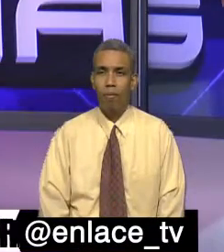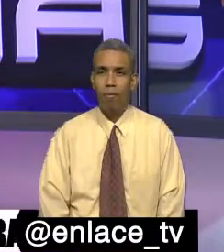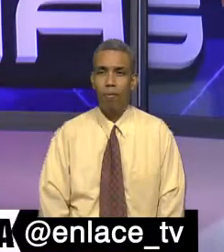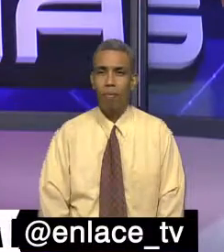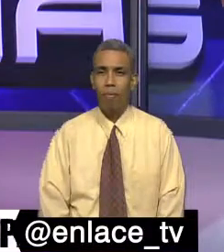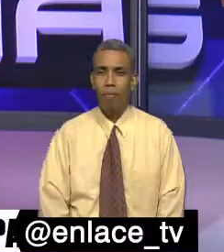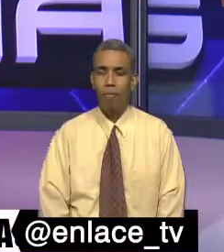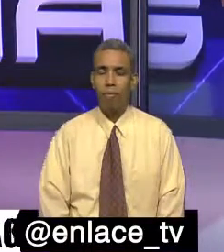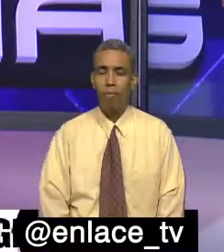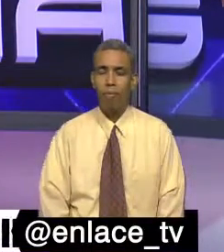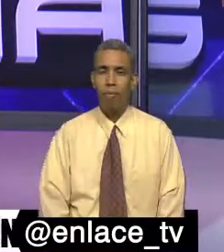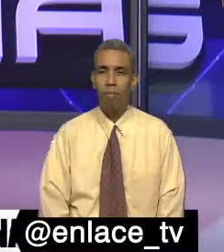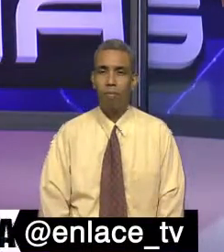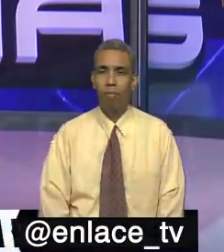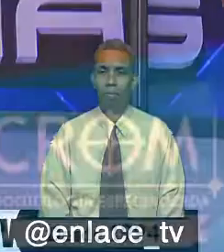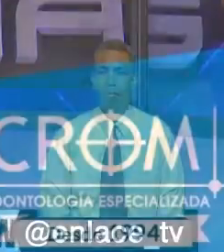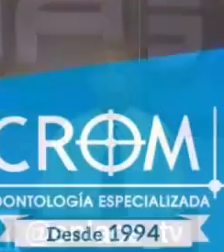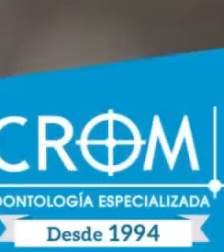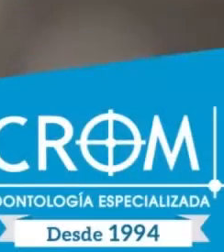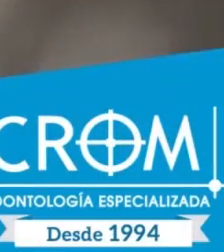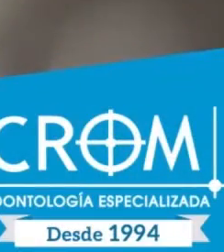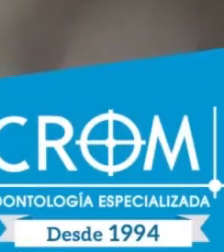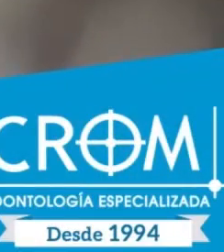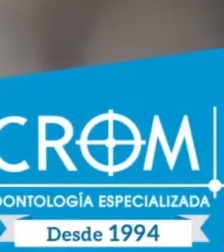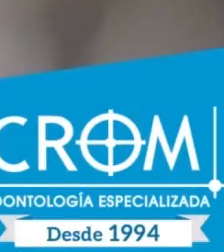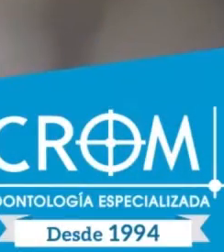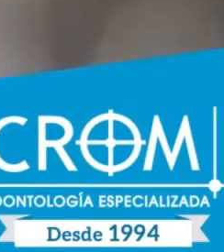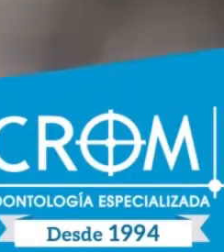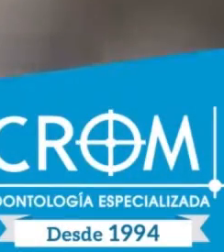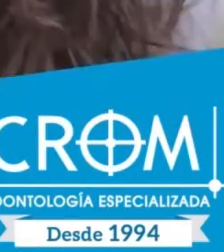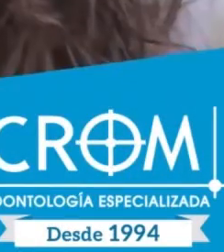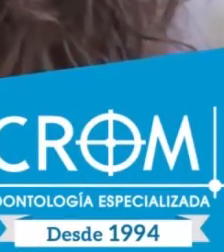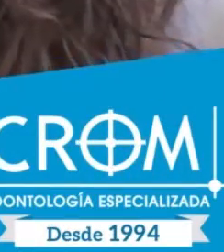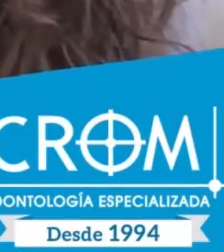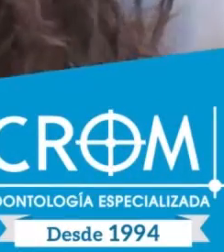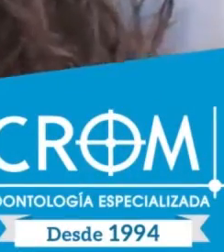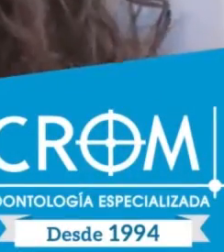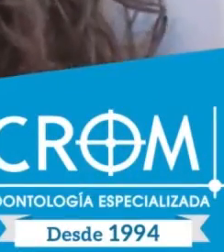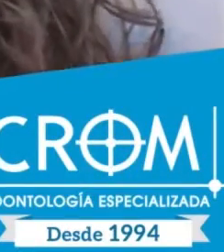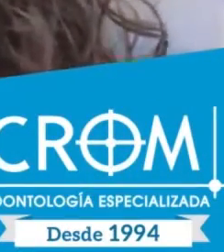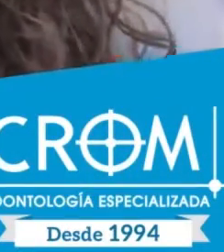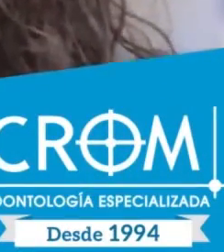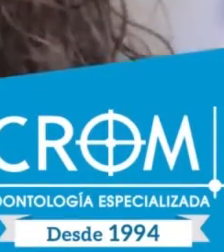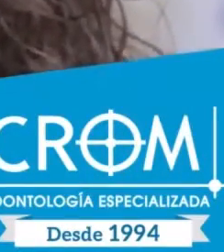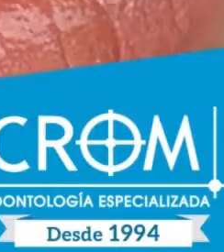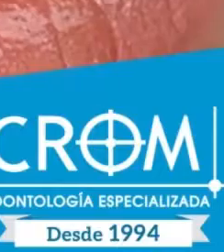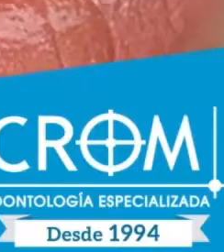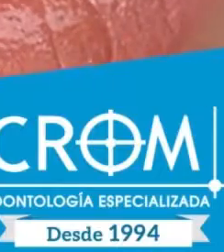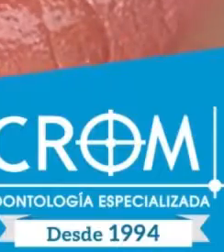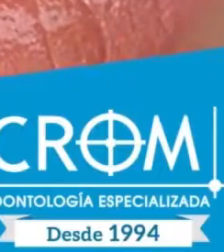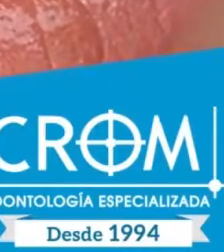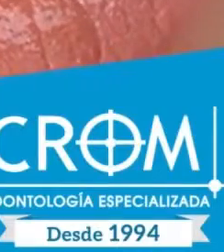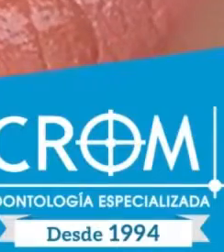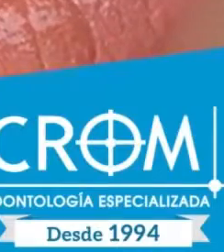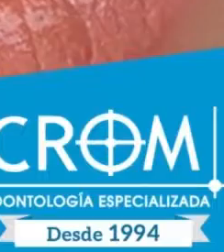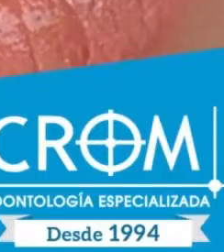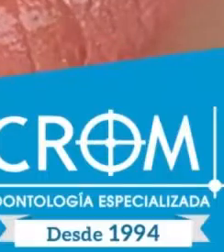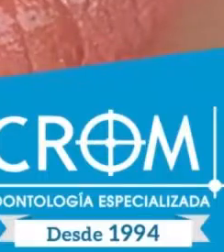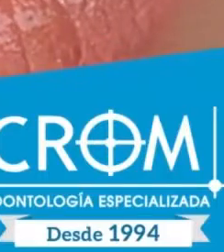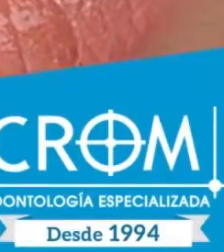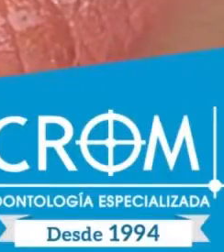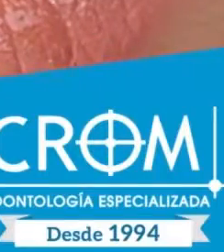Si quiere que no se note su ortodoncia, los braques transparentes son para usted. Más estética con excelentes resultados. Sonría sin miedo,